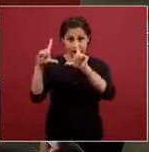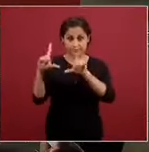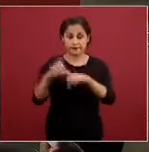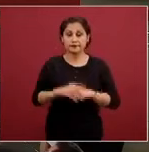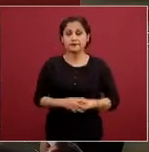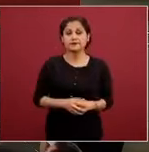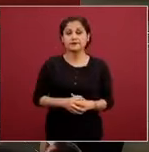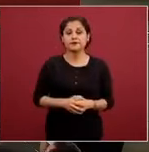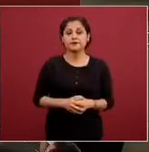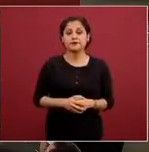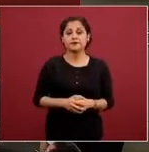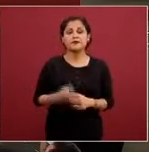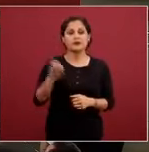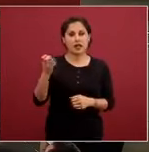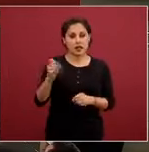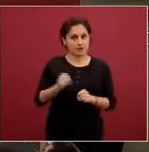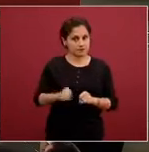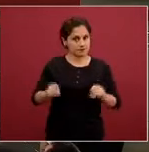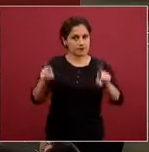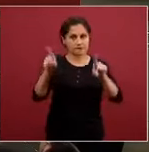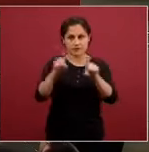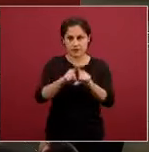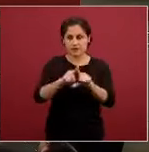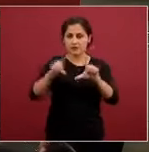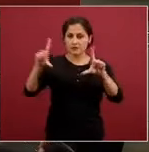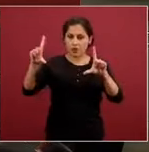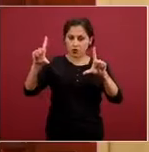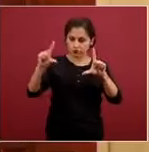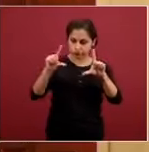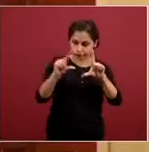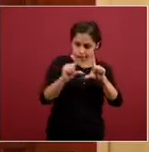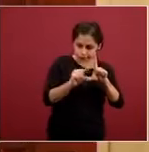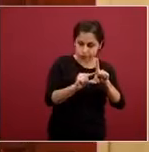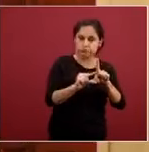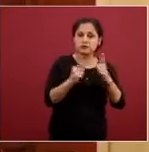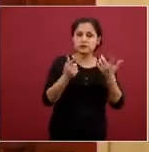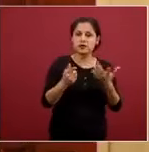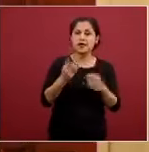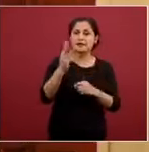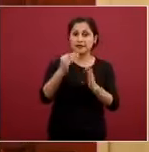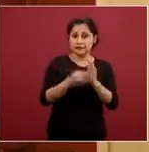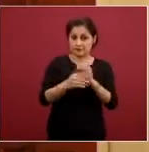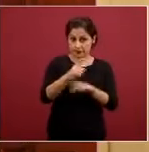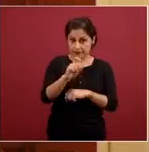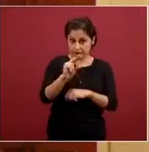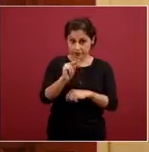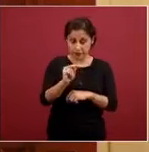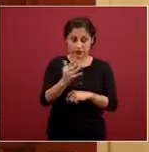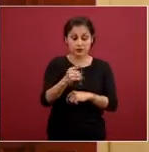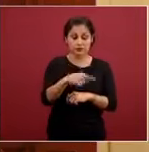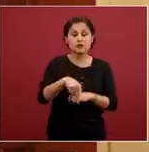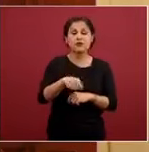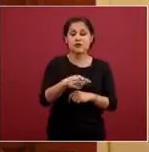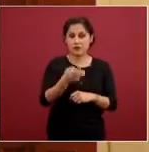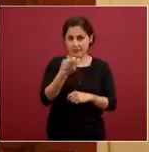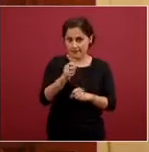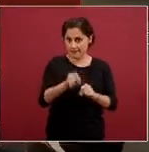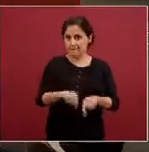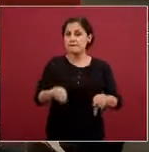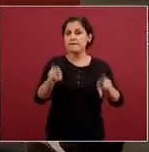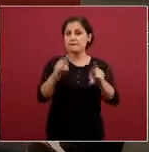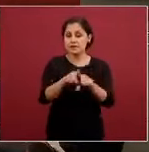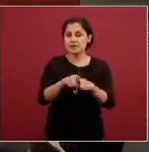Aquí vemos la carga acumulada también de estos 3.185 casos, es decir, cómo se va acumulando en